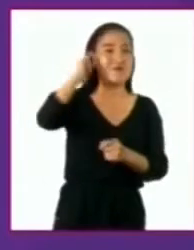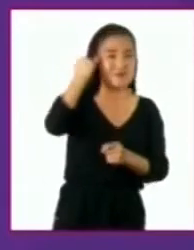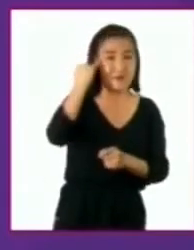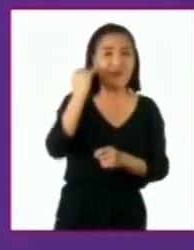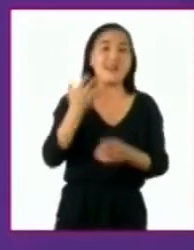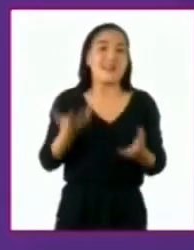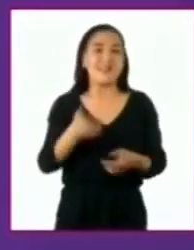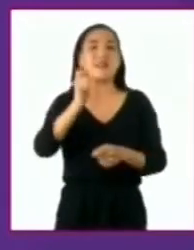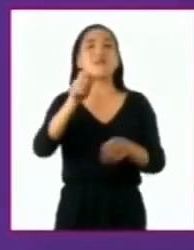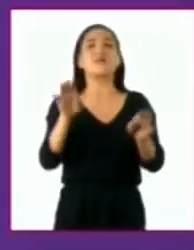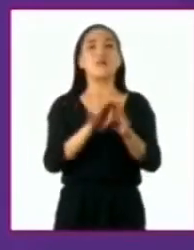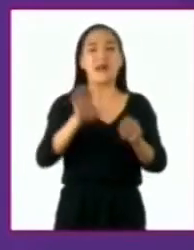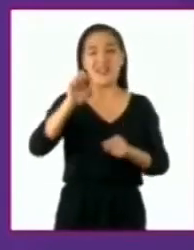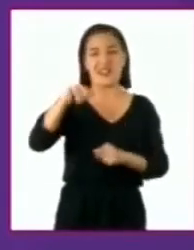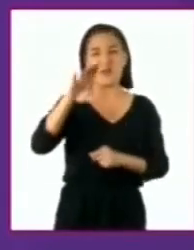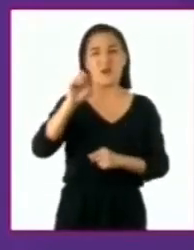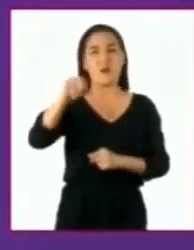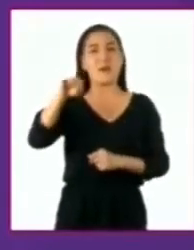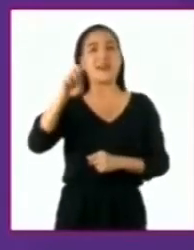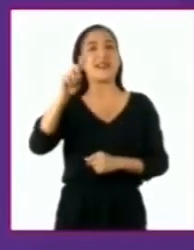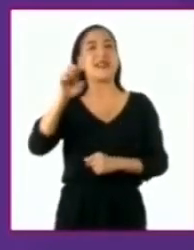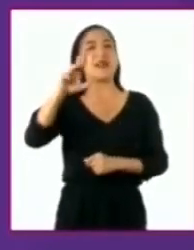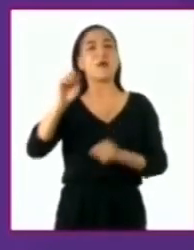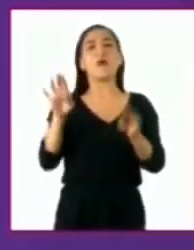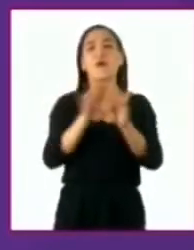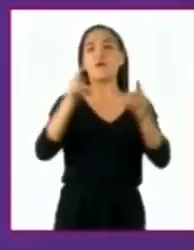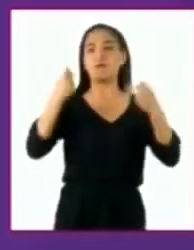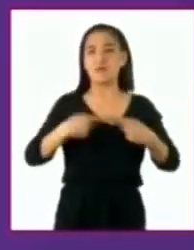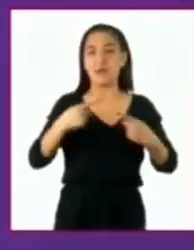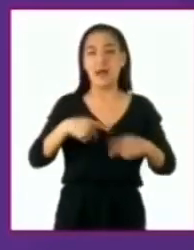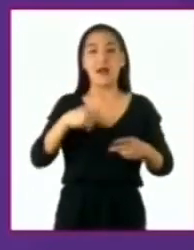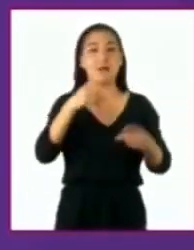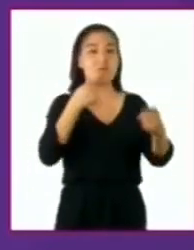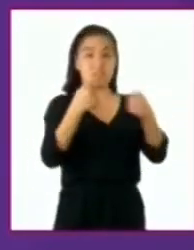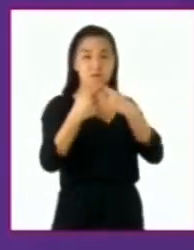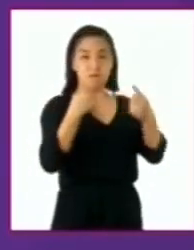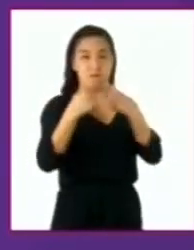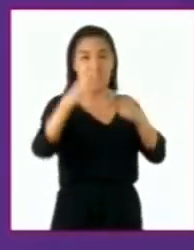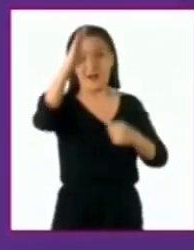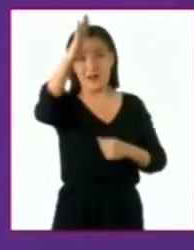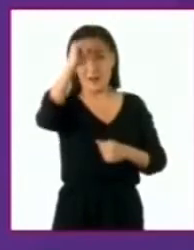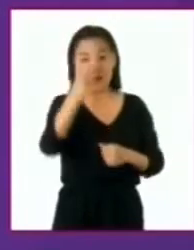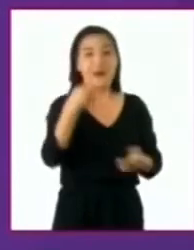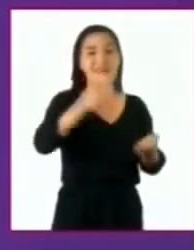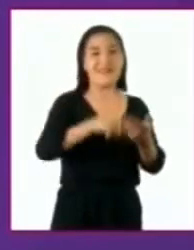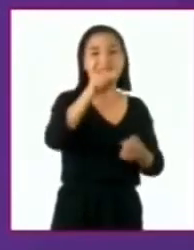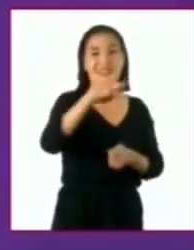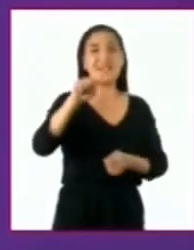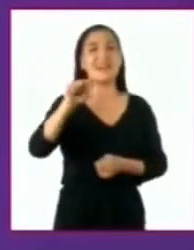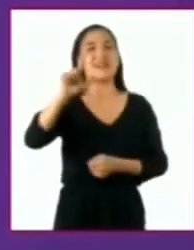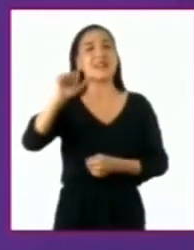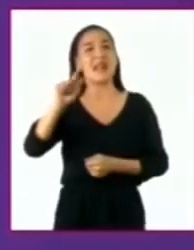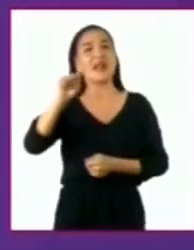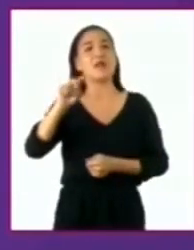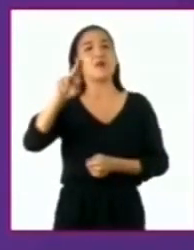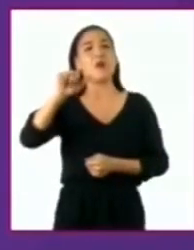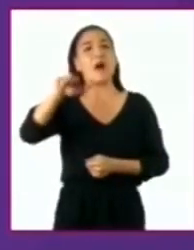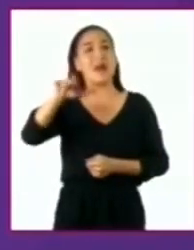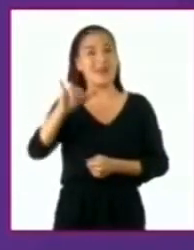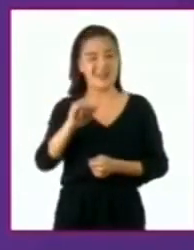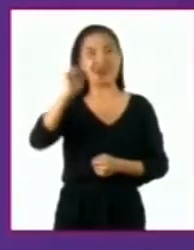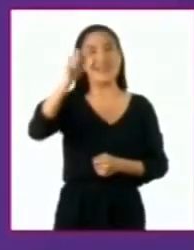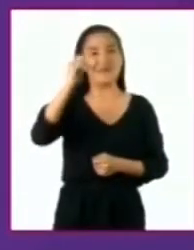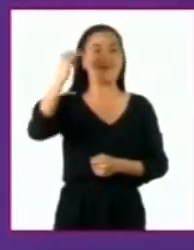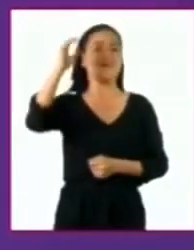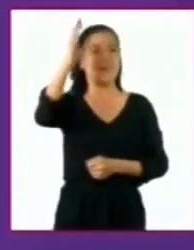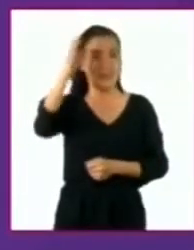el encomendero llegaba a un acuerdo con el tlatoani o gobernador de